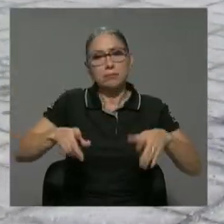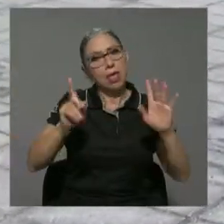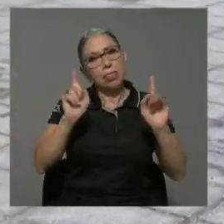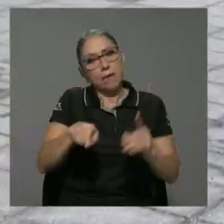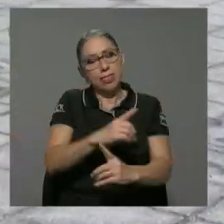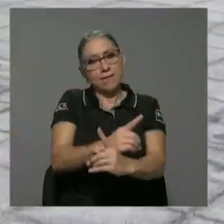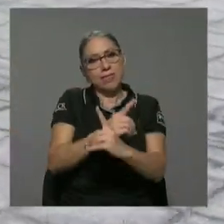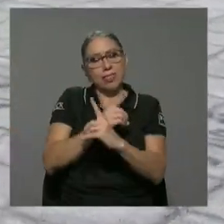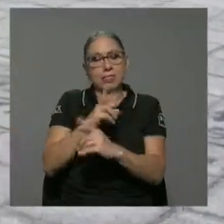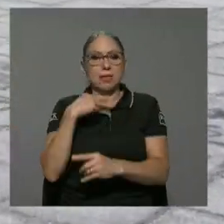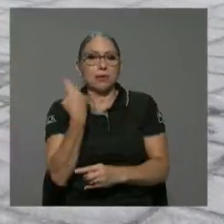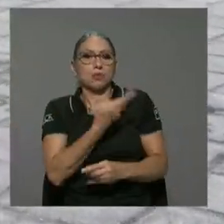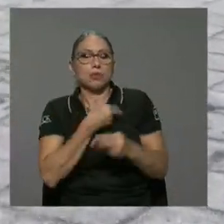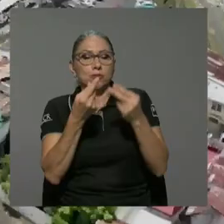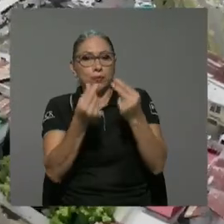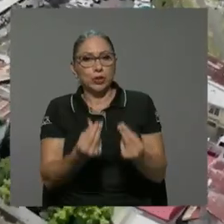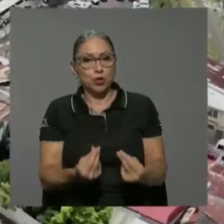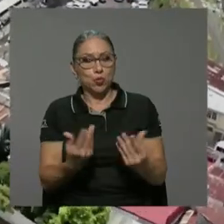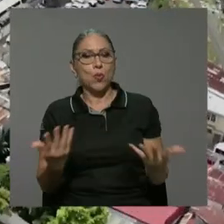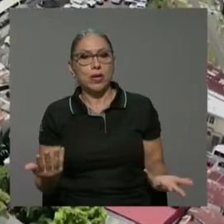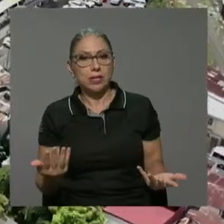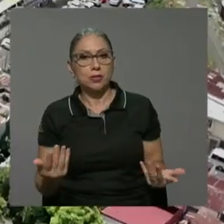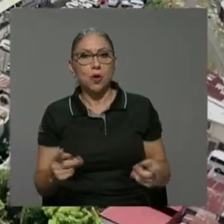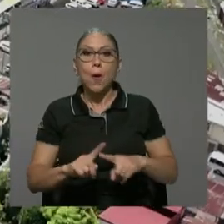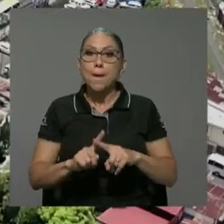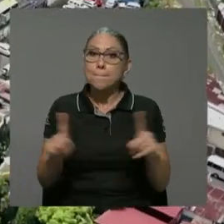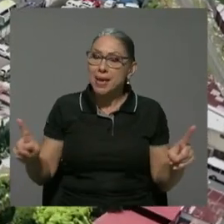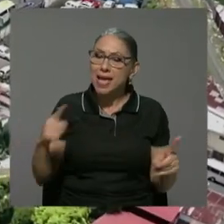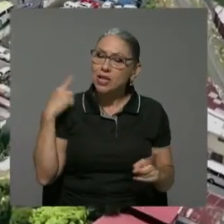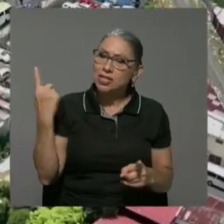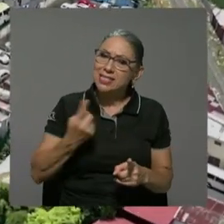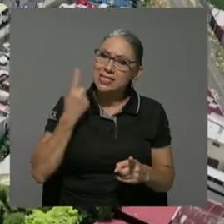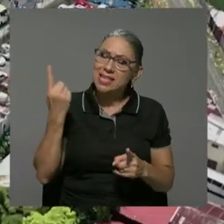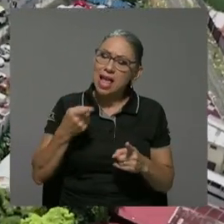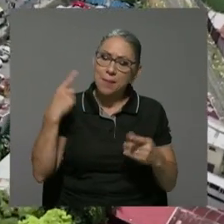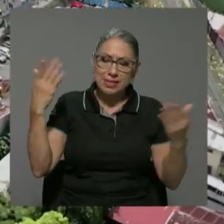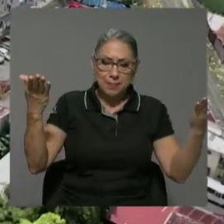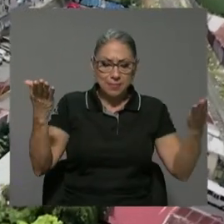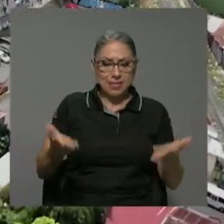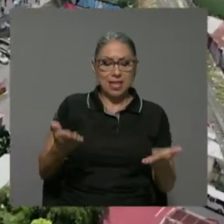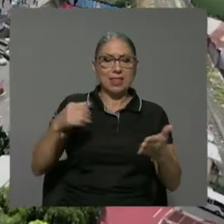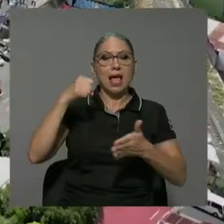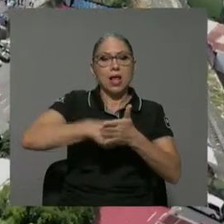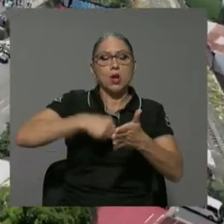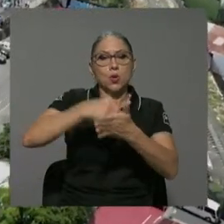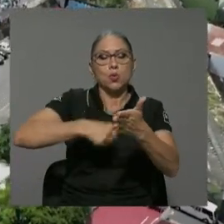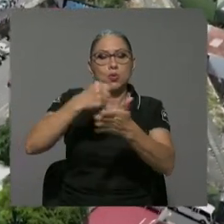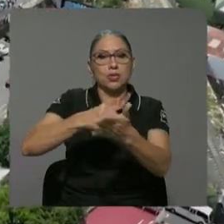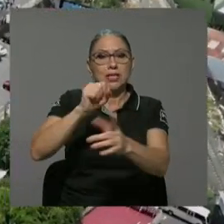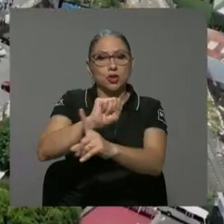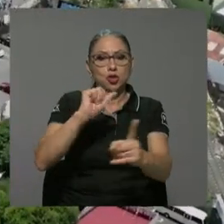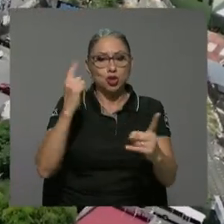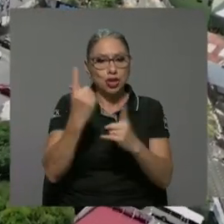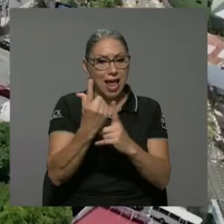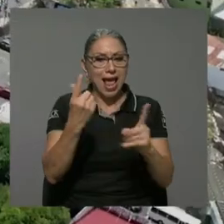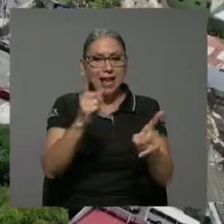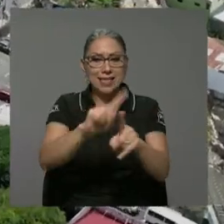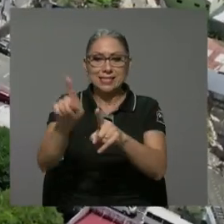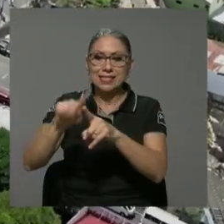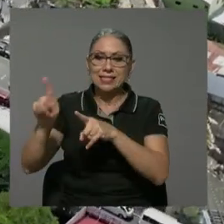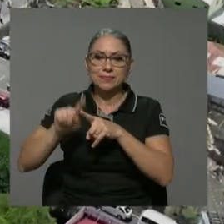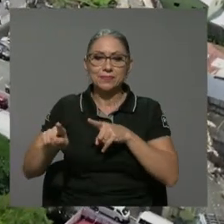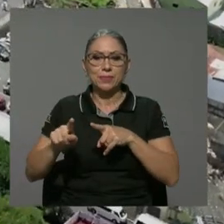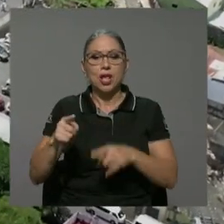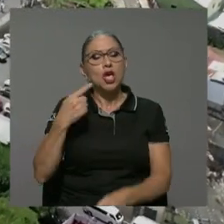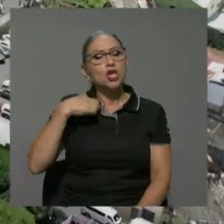nuestro presupuesto, pero está presente dentro de las luchas sociales de distinto índole. Yo